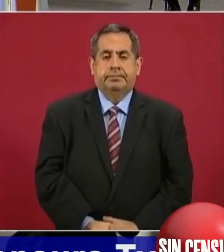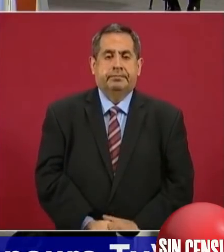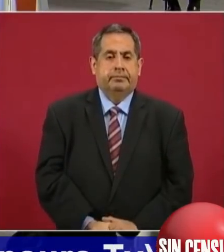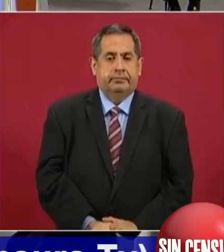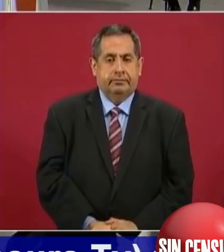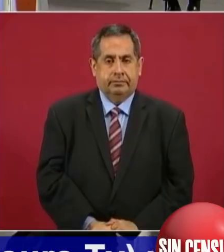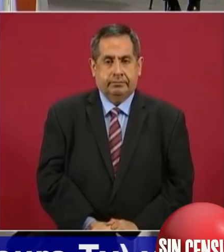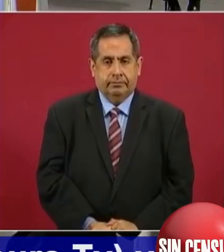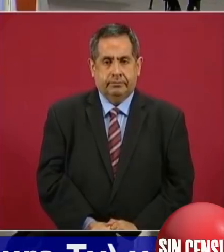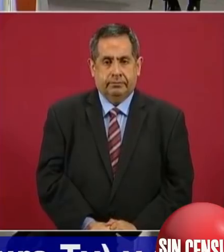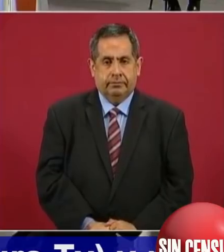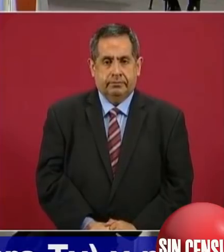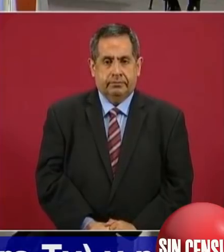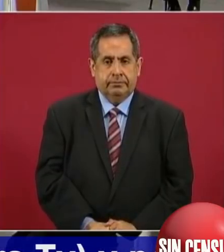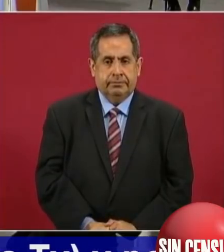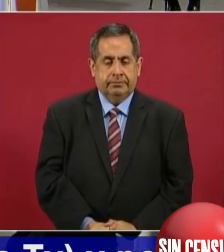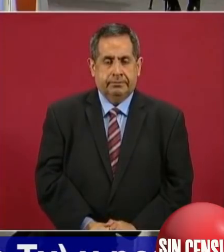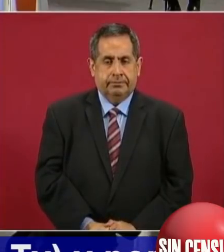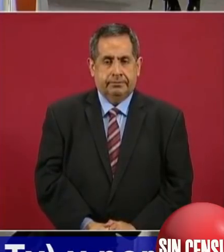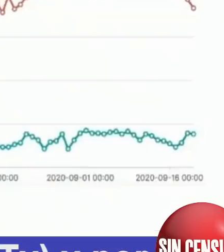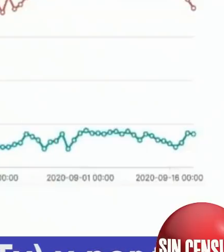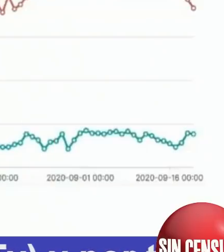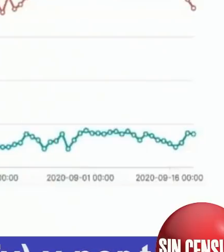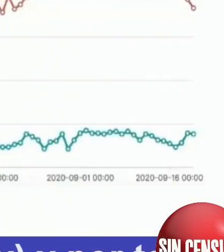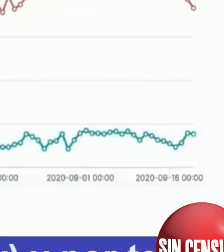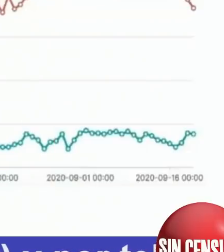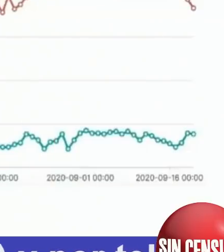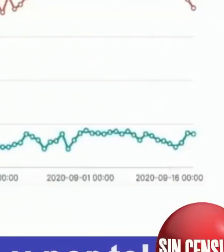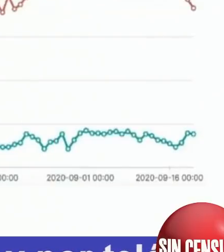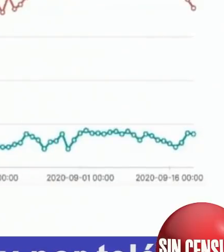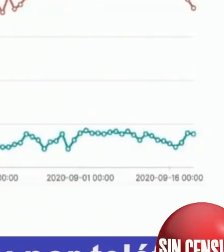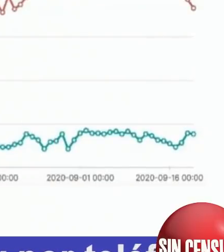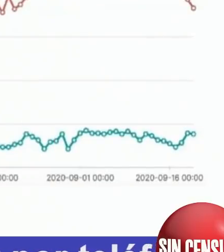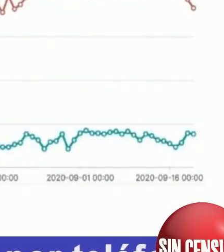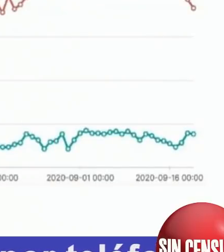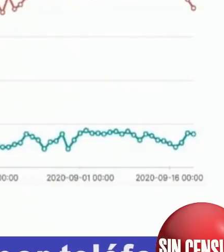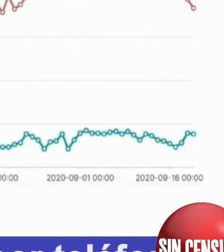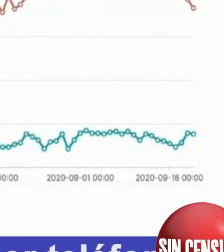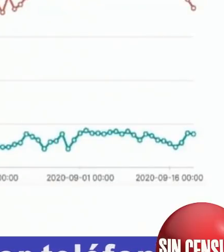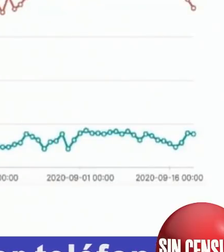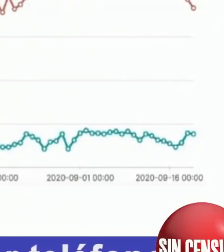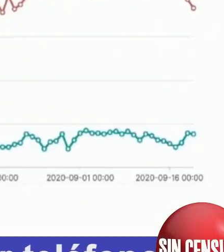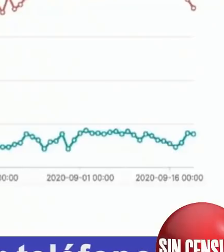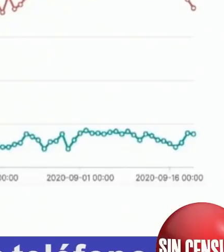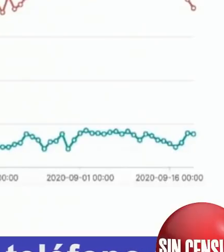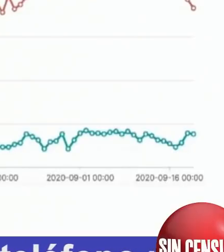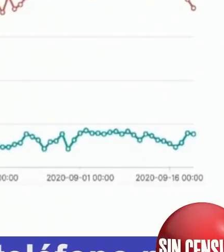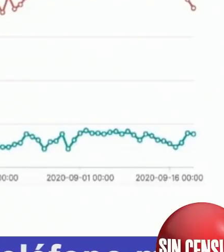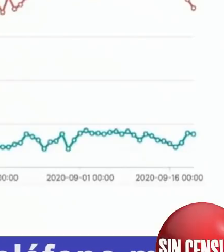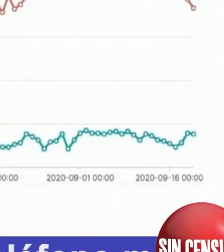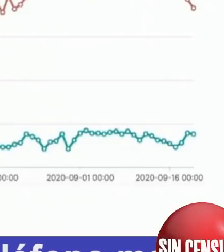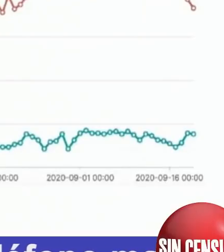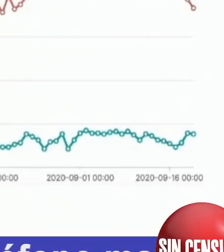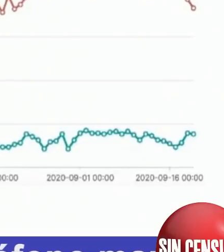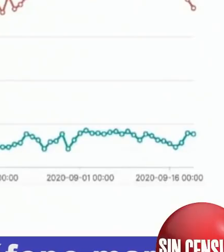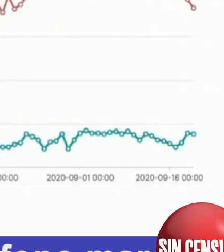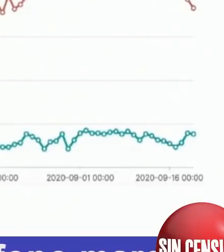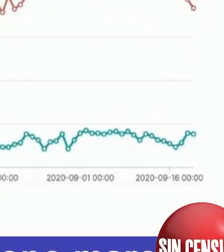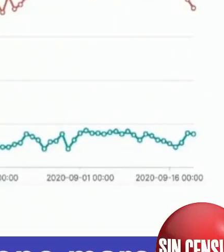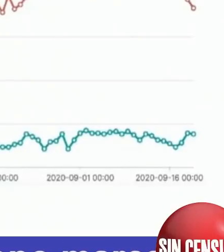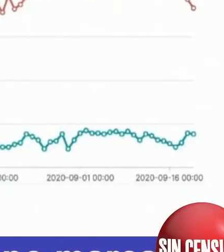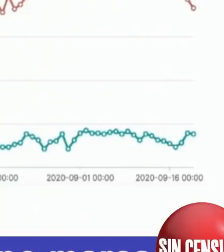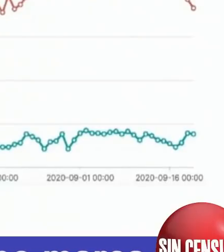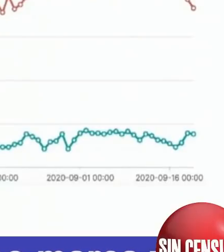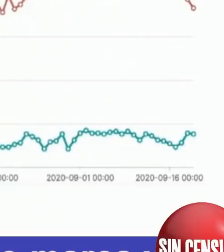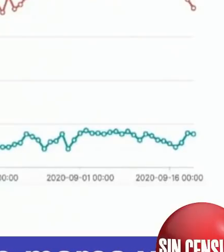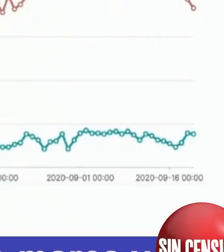lo que resulta en la ocupación hospitalaria. Por momentos se aumenta la ocupación hospitalaria, por momentos baja, pero no hay un patrón